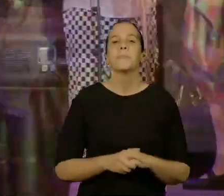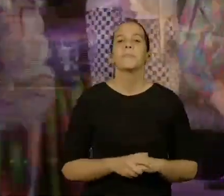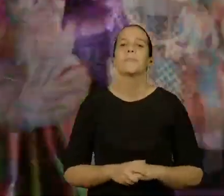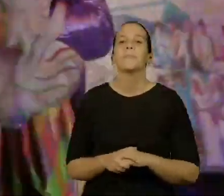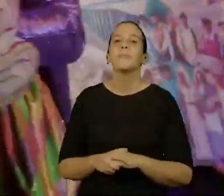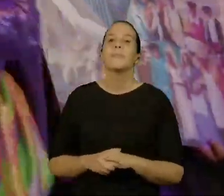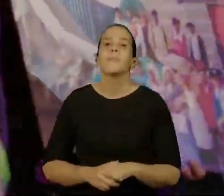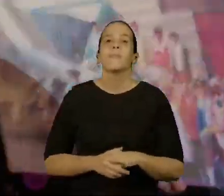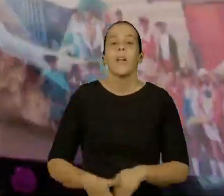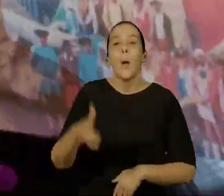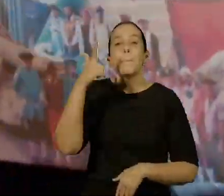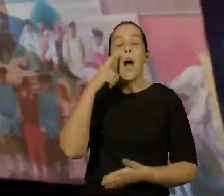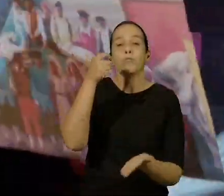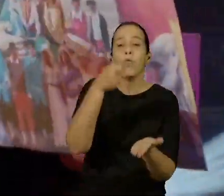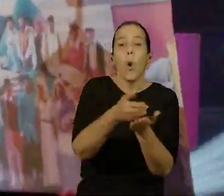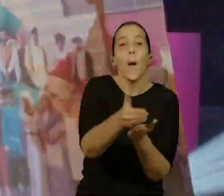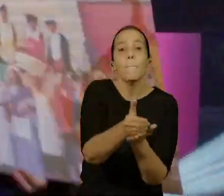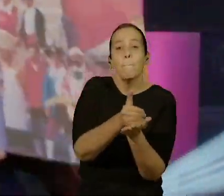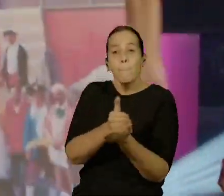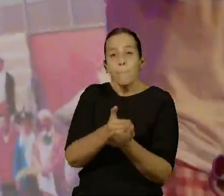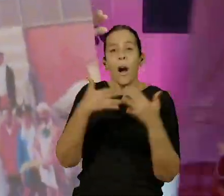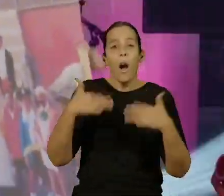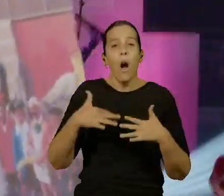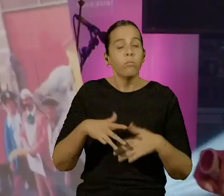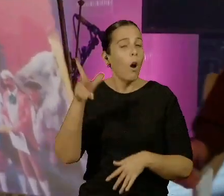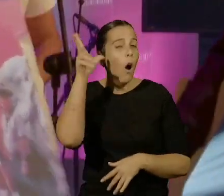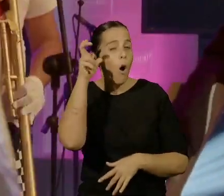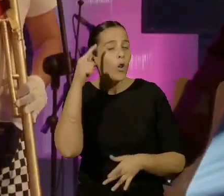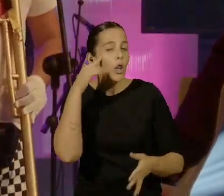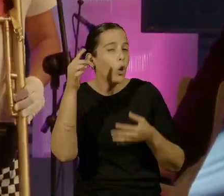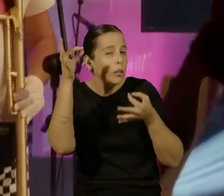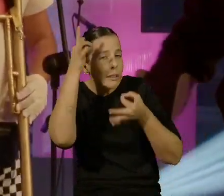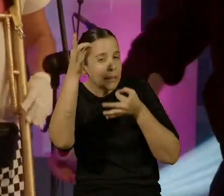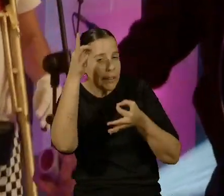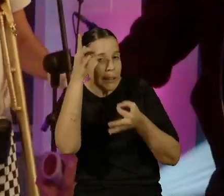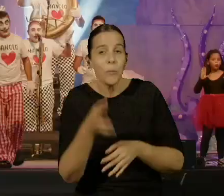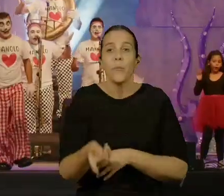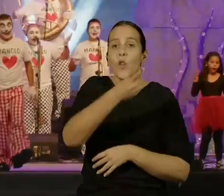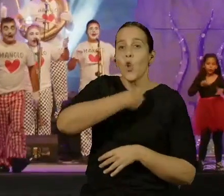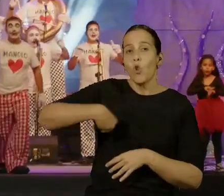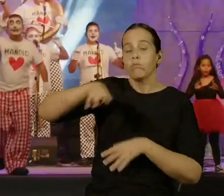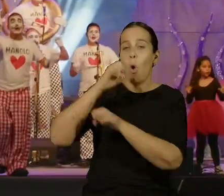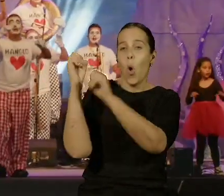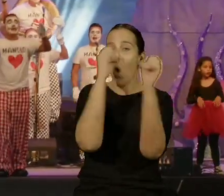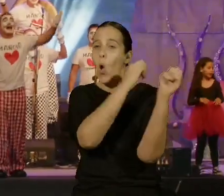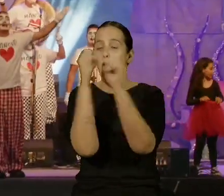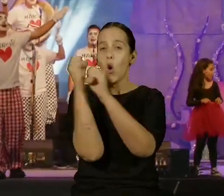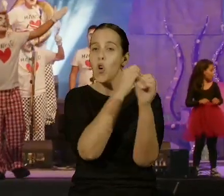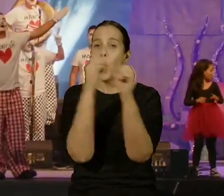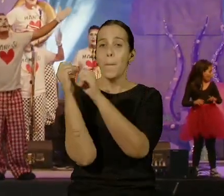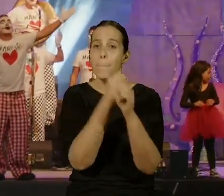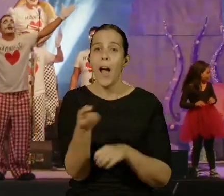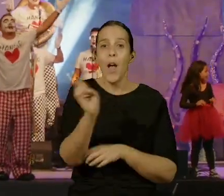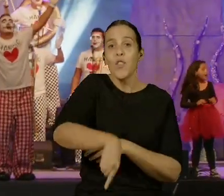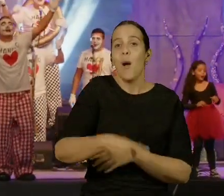Para ser de bajo y limpio hay que tener el oído fino, cantar como un burguero y no chillar como